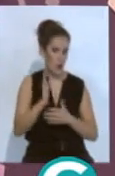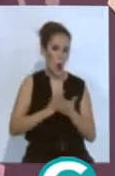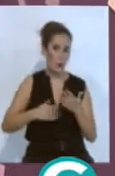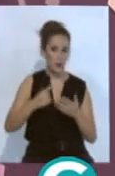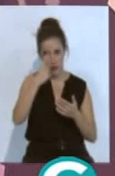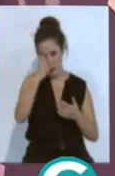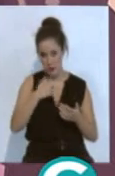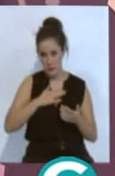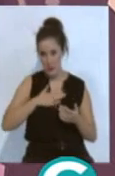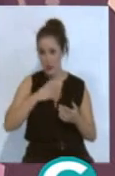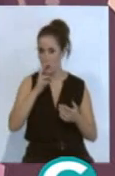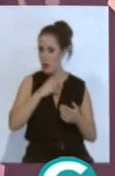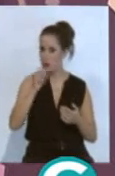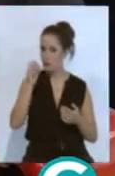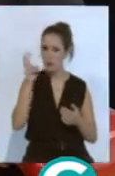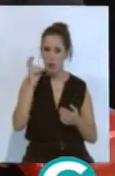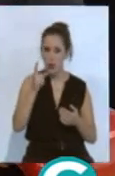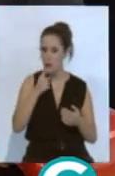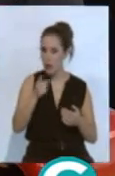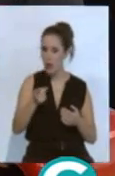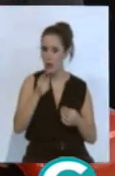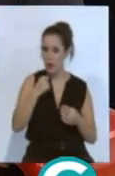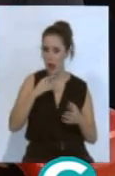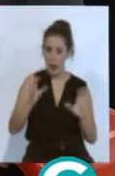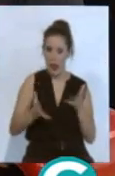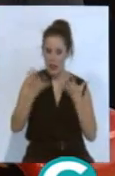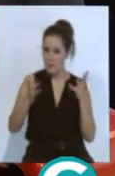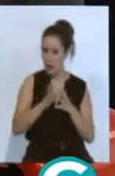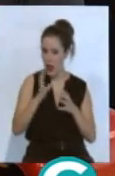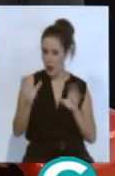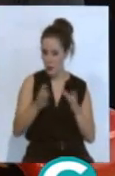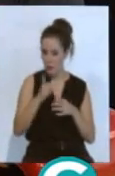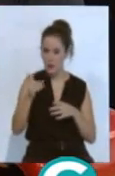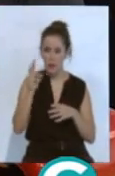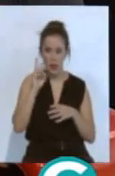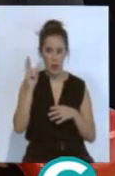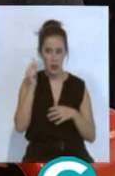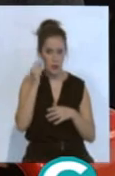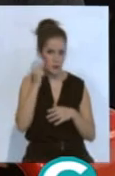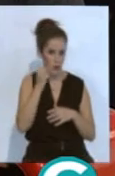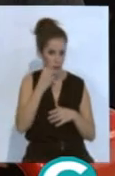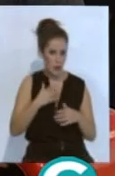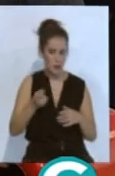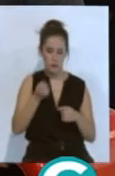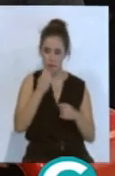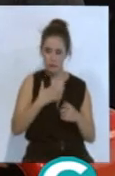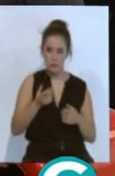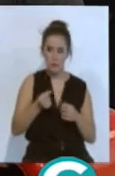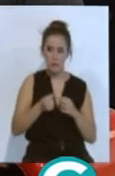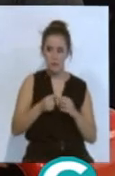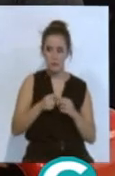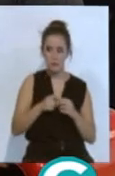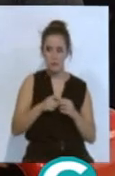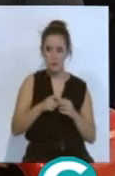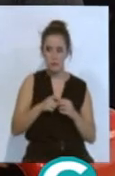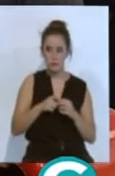del recuerdo que no se le escuche ahí cómo anima al grupo. Sí. Esa ha sonado bien, eso está bueno. Suplantar su... Eso